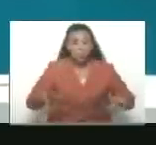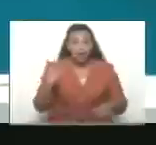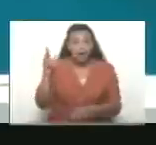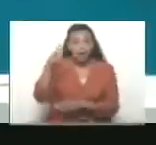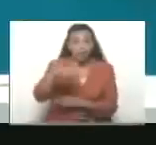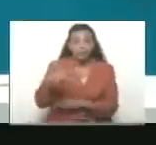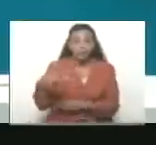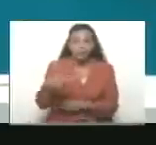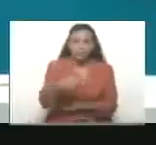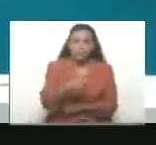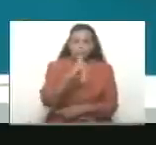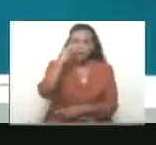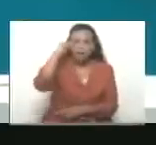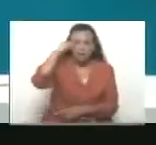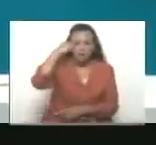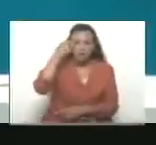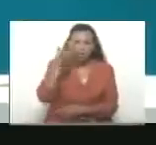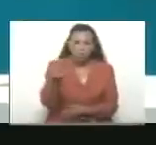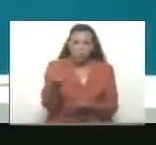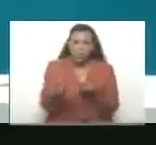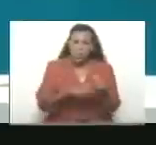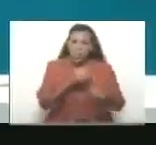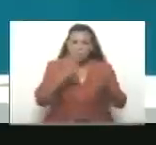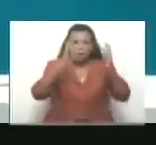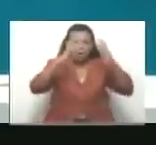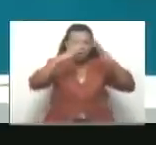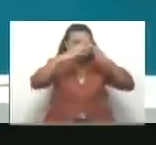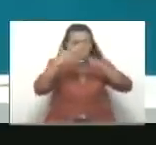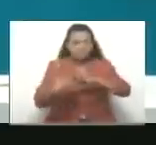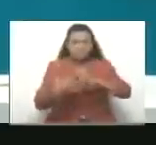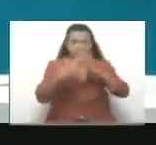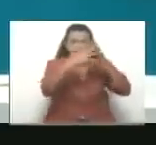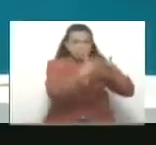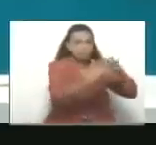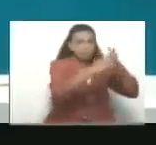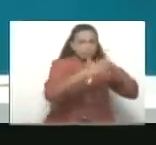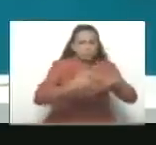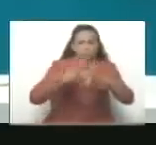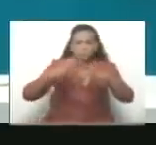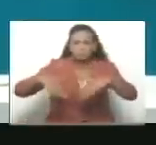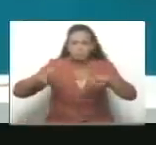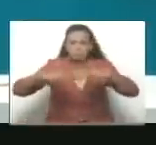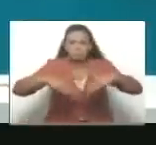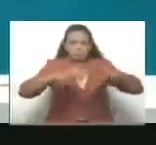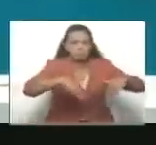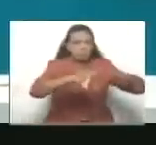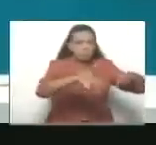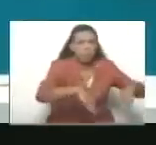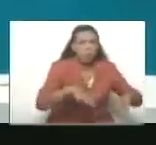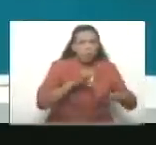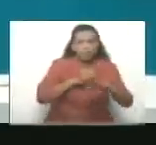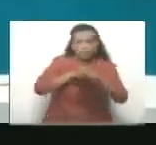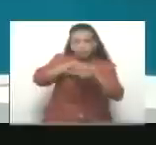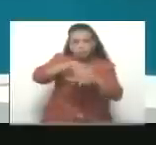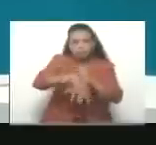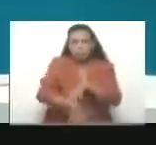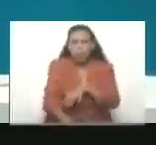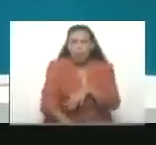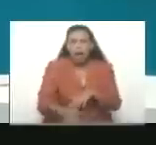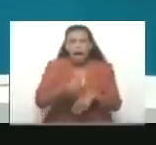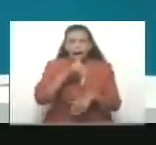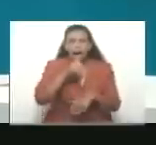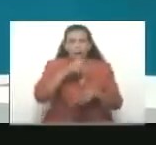Ustedes deben recordar cómo quedaron destruidas y tapiadas viviendas enteras Cómo se